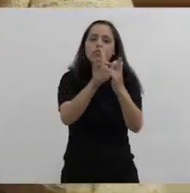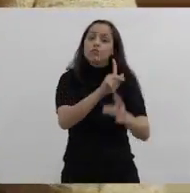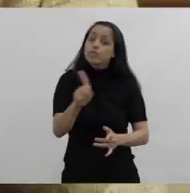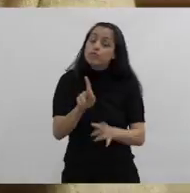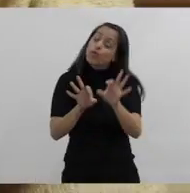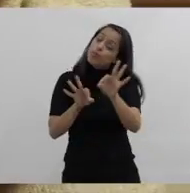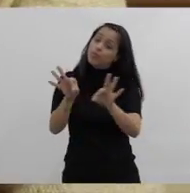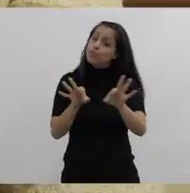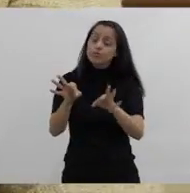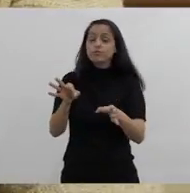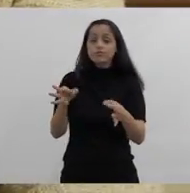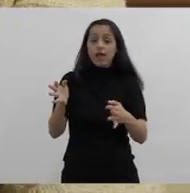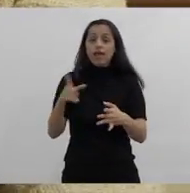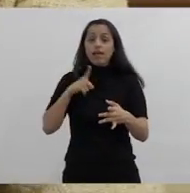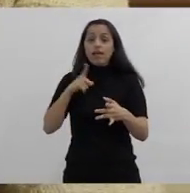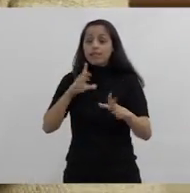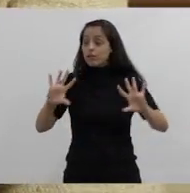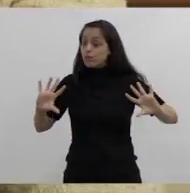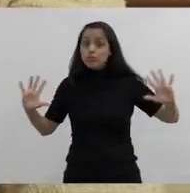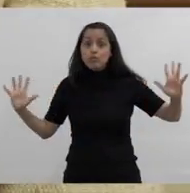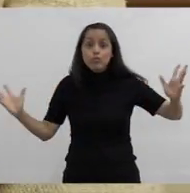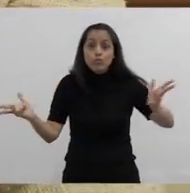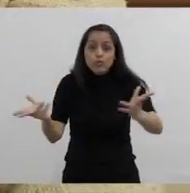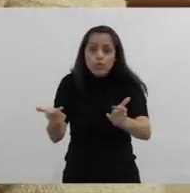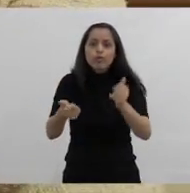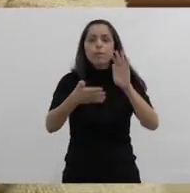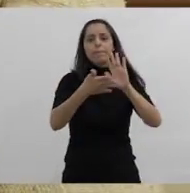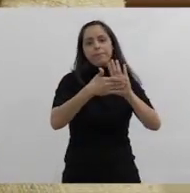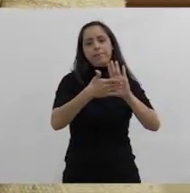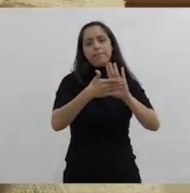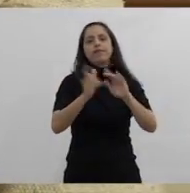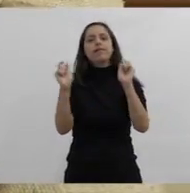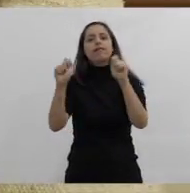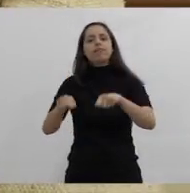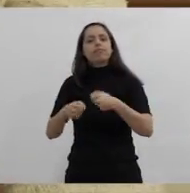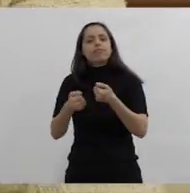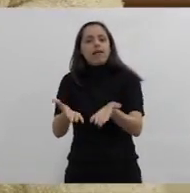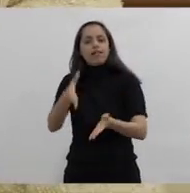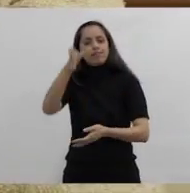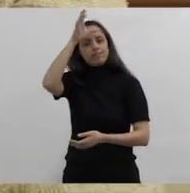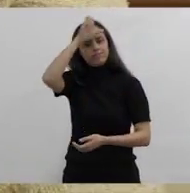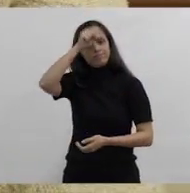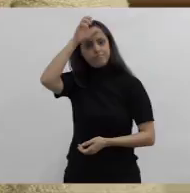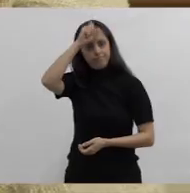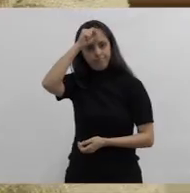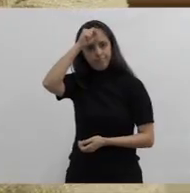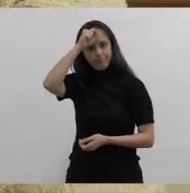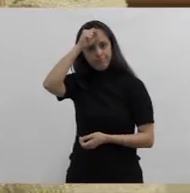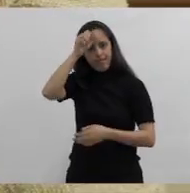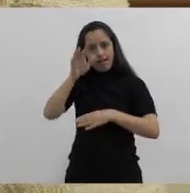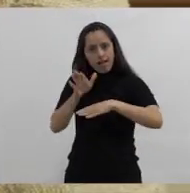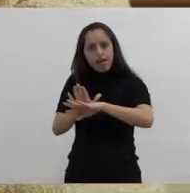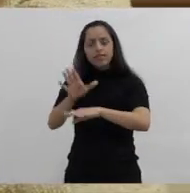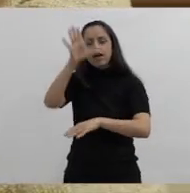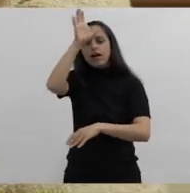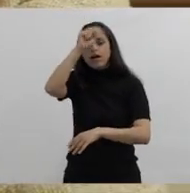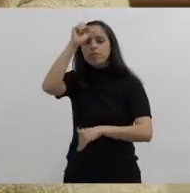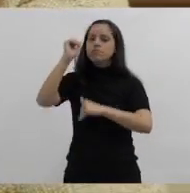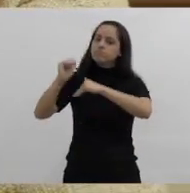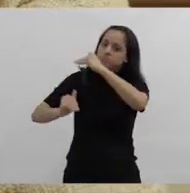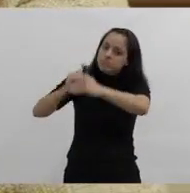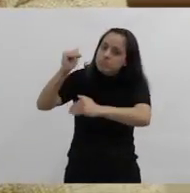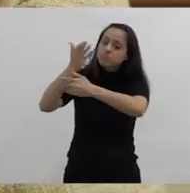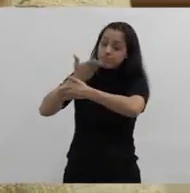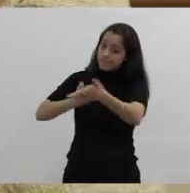determinados profesores y con un proyecto, todo ese colectivo tenga una propuesta que lo habilite al aprendizaje, a un